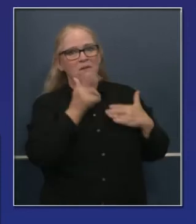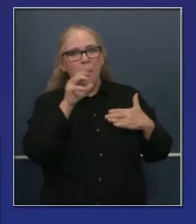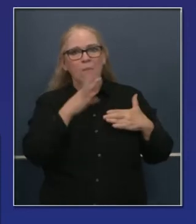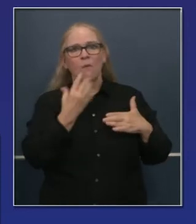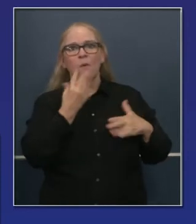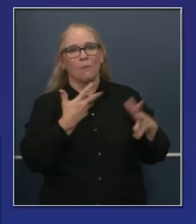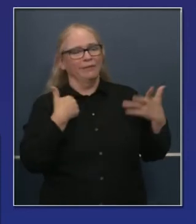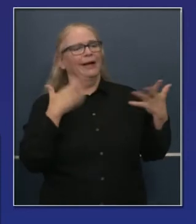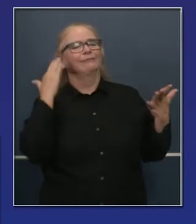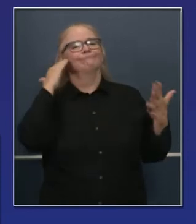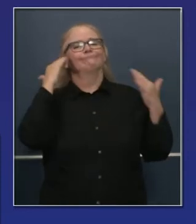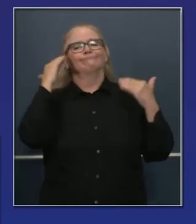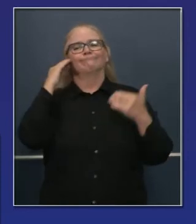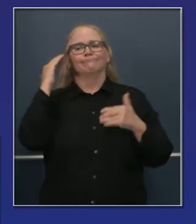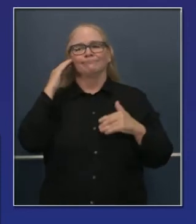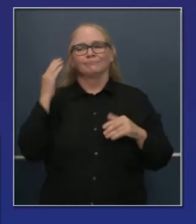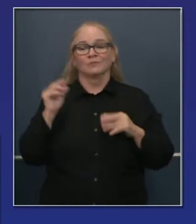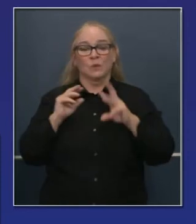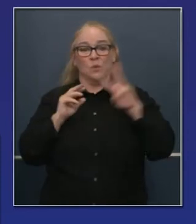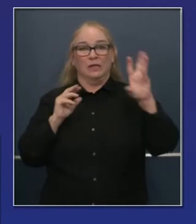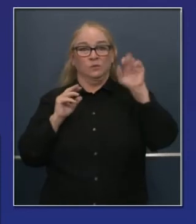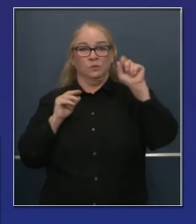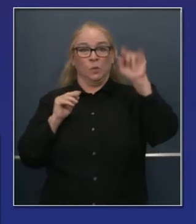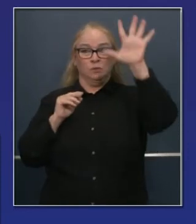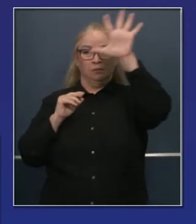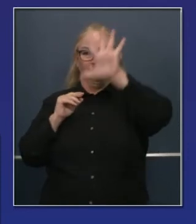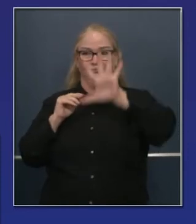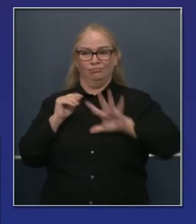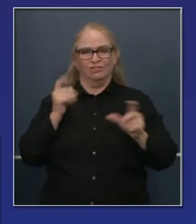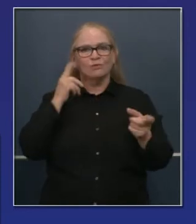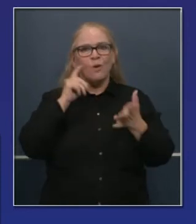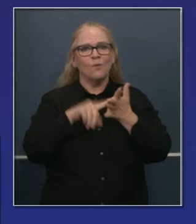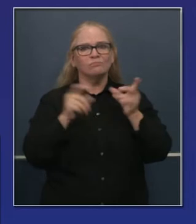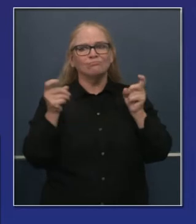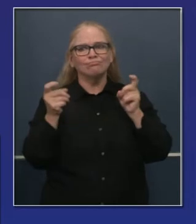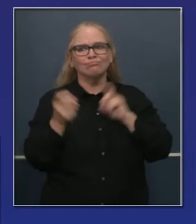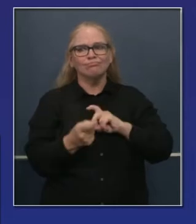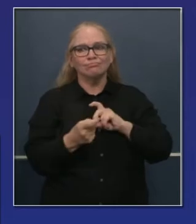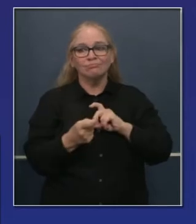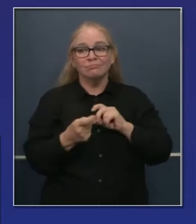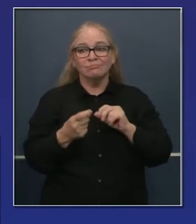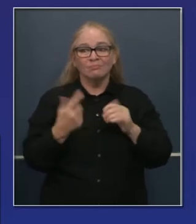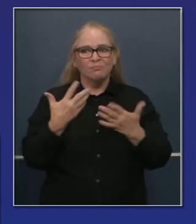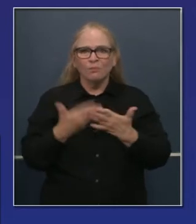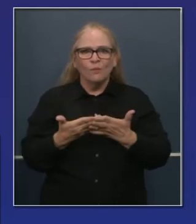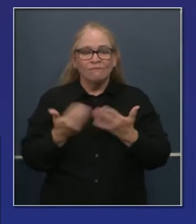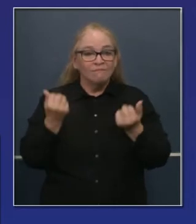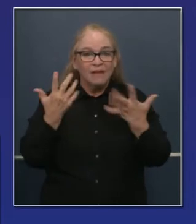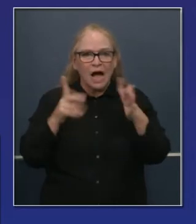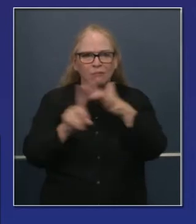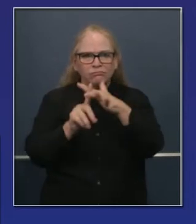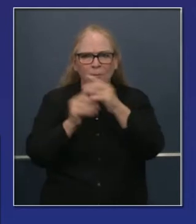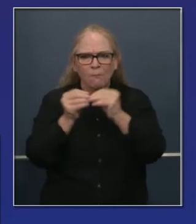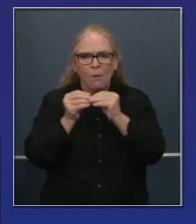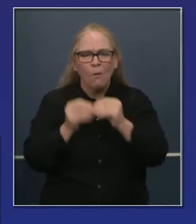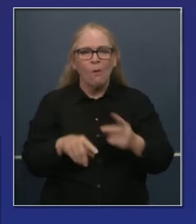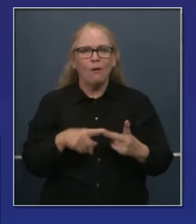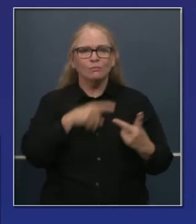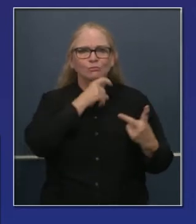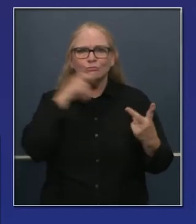manifestando agudamente en la costa del oeste en estados unidos y también en sequías no son los incendios de maleza seca